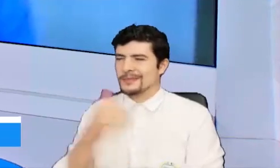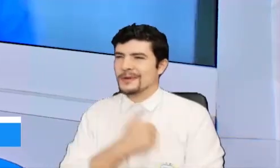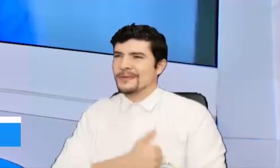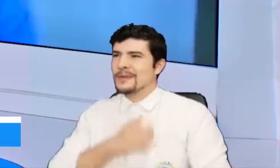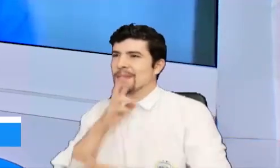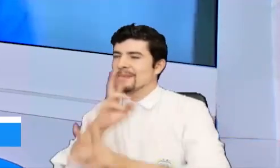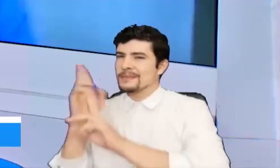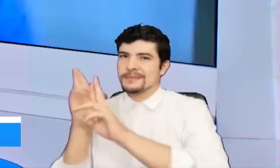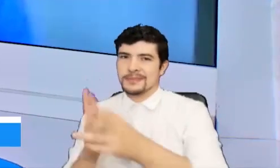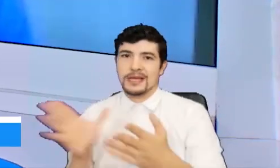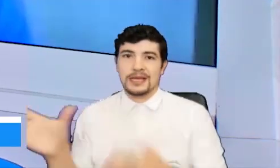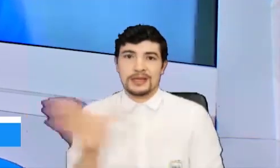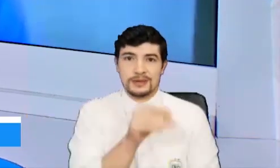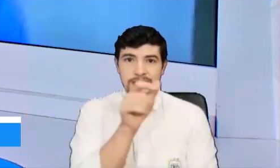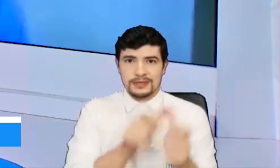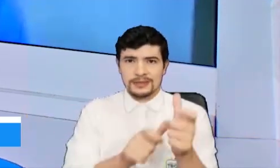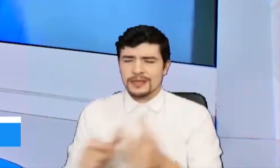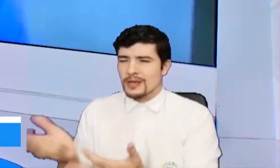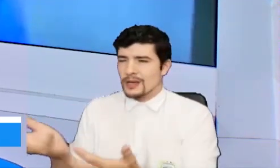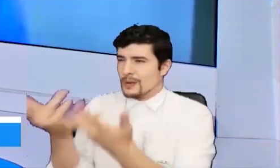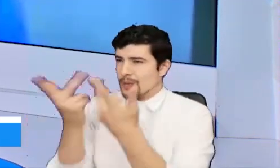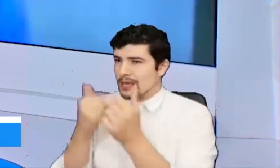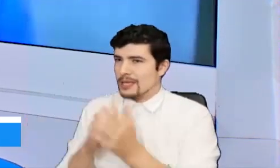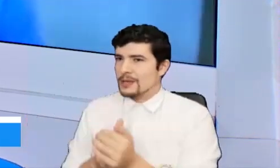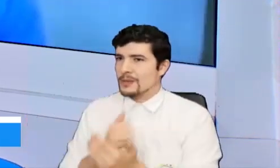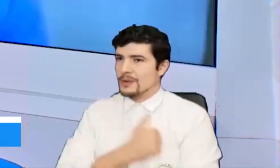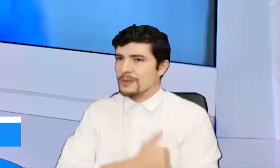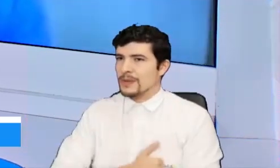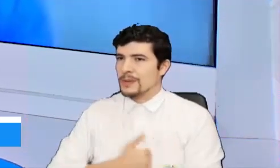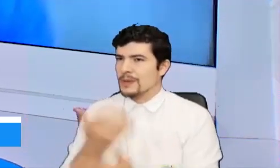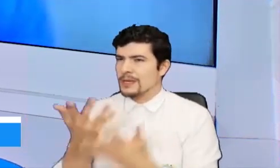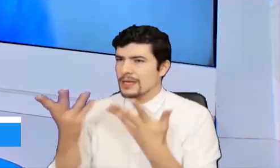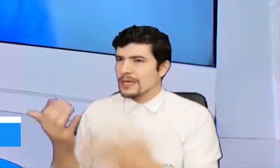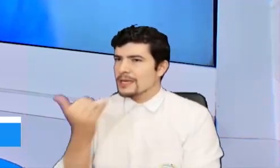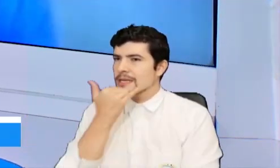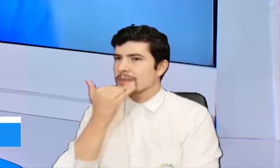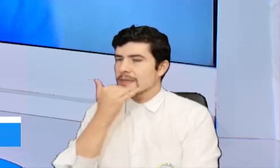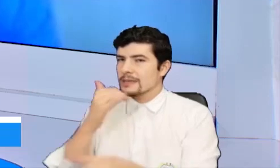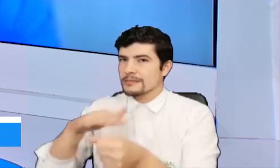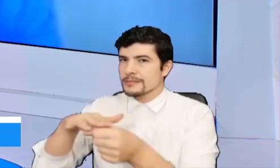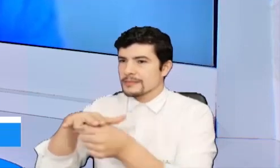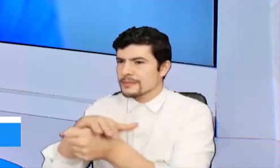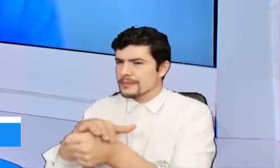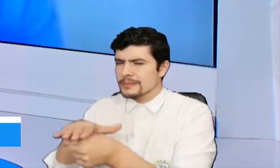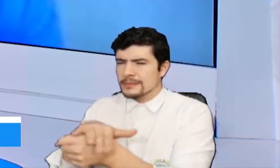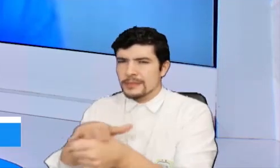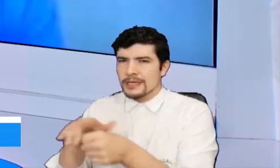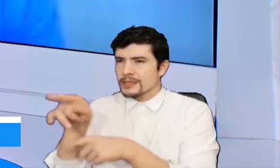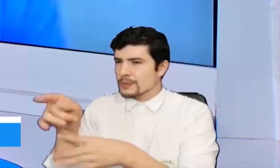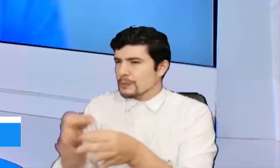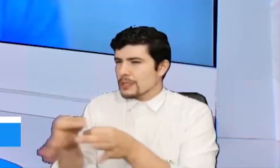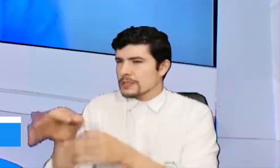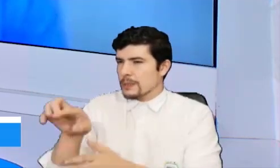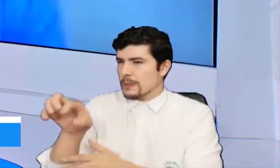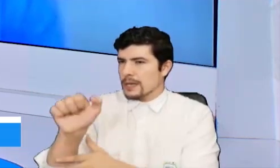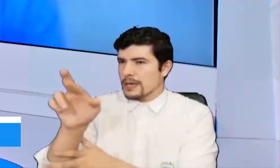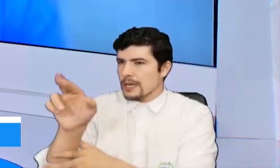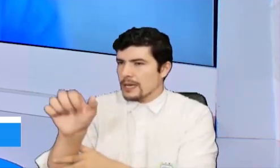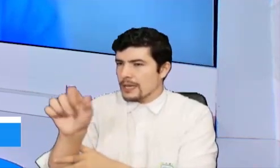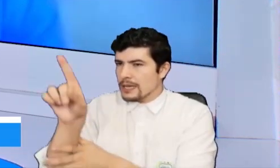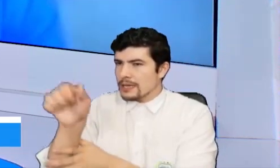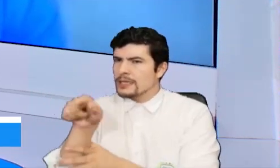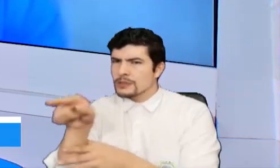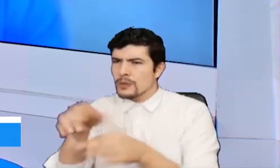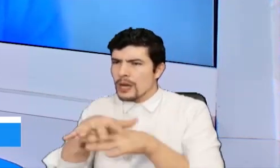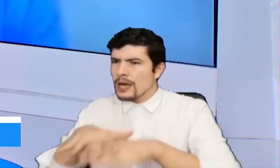hora. Primero que todo, cuéntenos cuál es la situación que se vive, sobre todo en el sector de La Parada, allí en el municipio de Villa de Rosario, exactamente en la zona